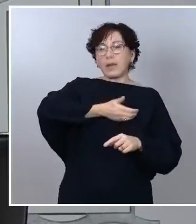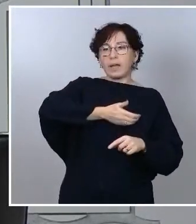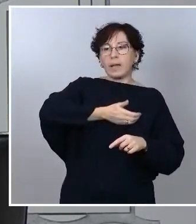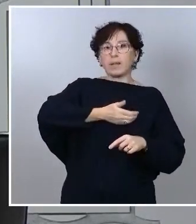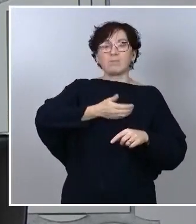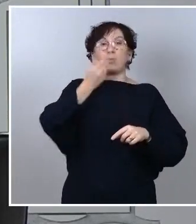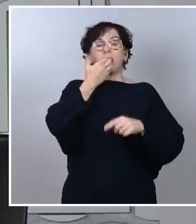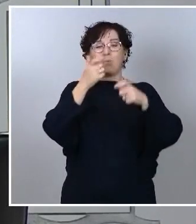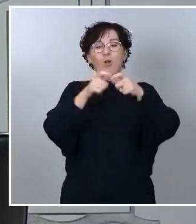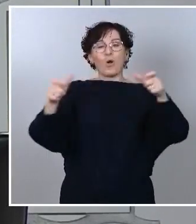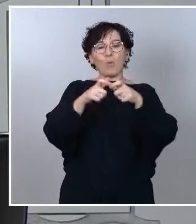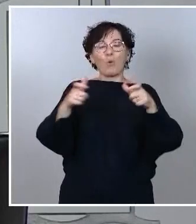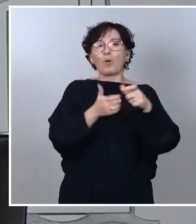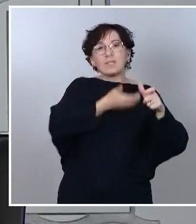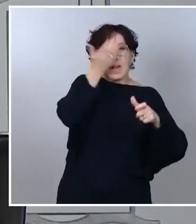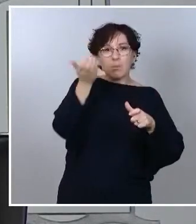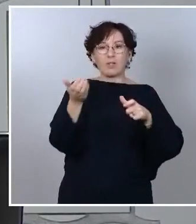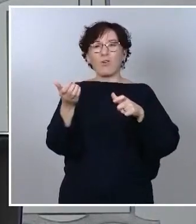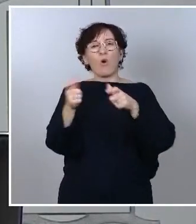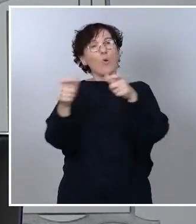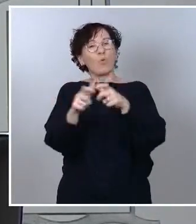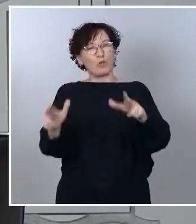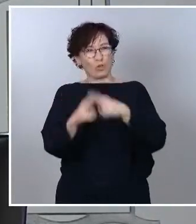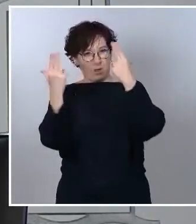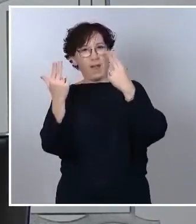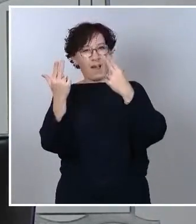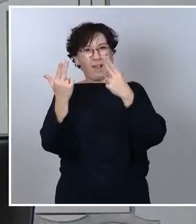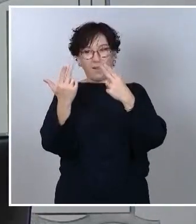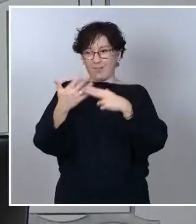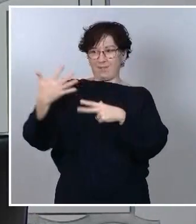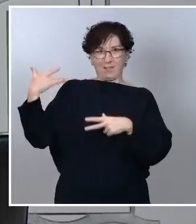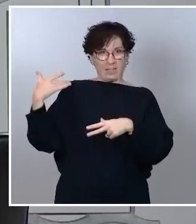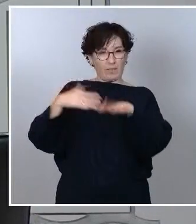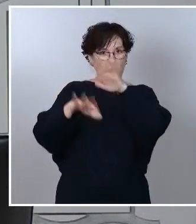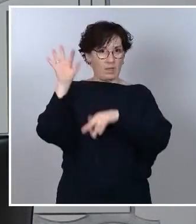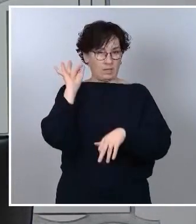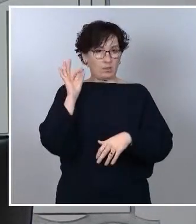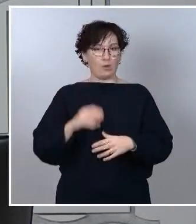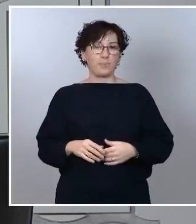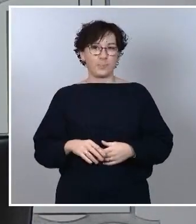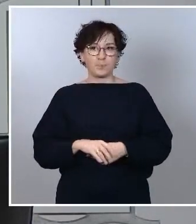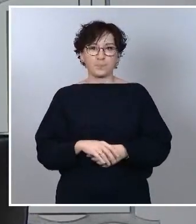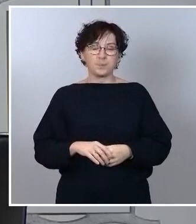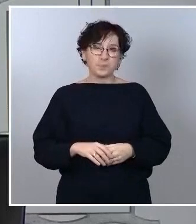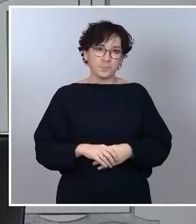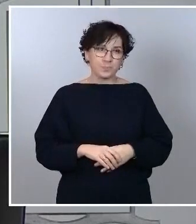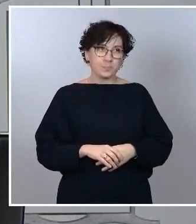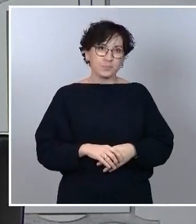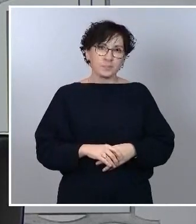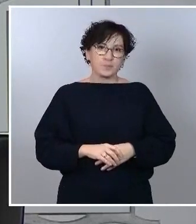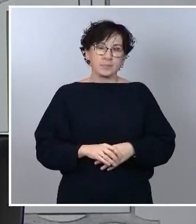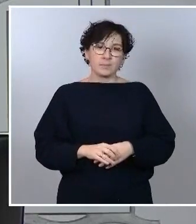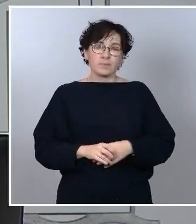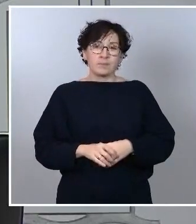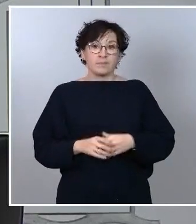el bono social que se complementó a lo largo de los pasados meses en concreto lo que le puedo confirmar es que la